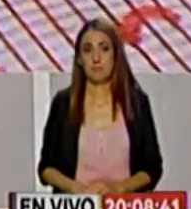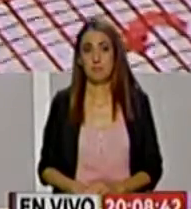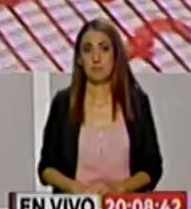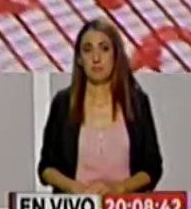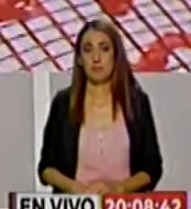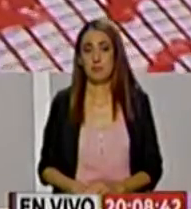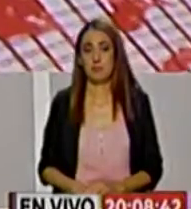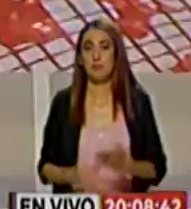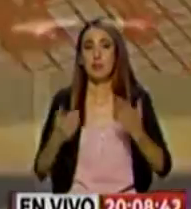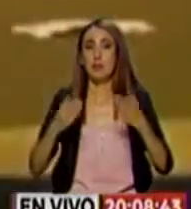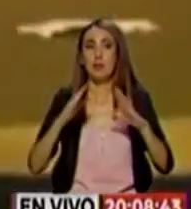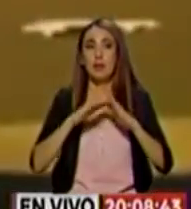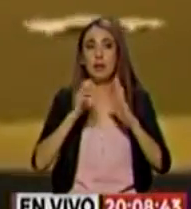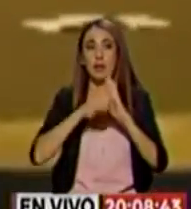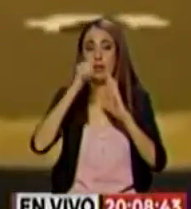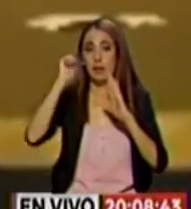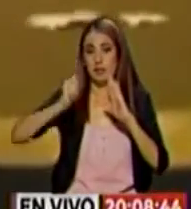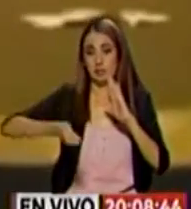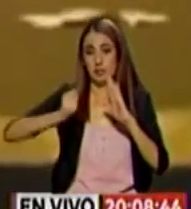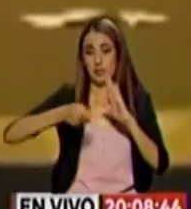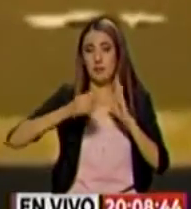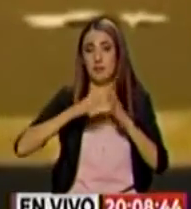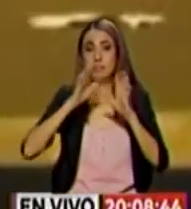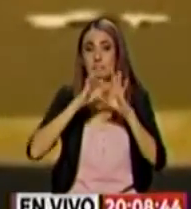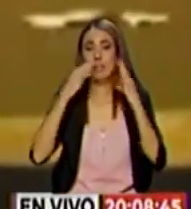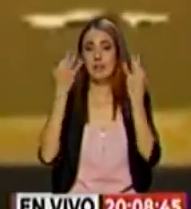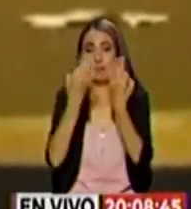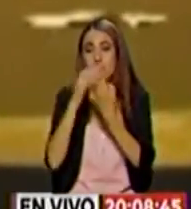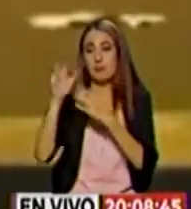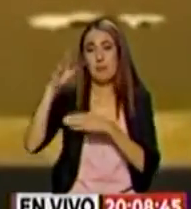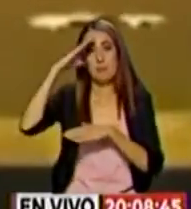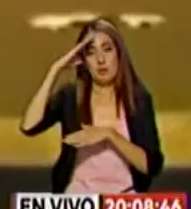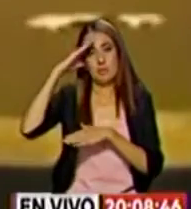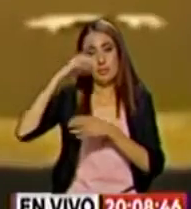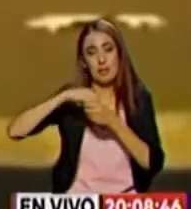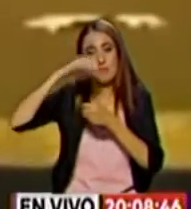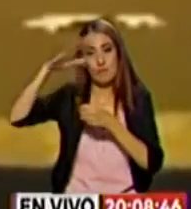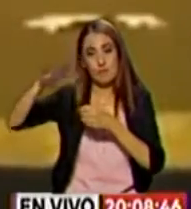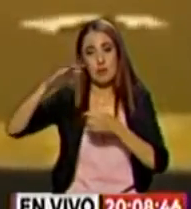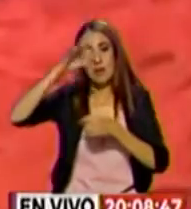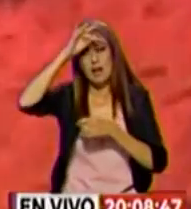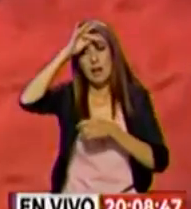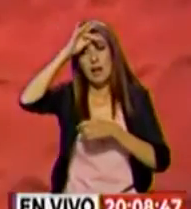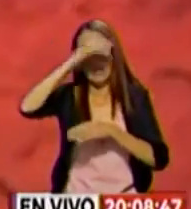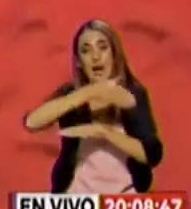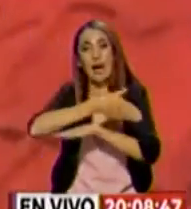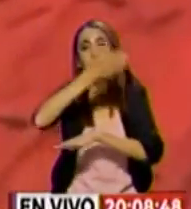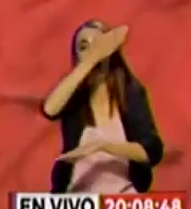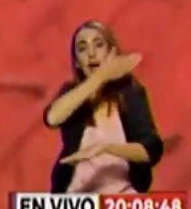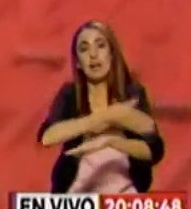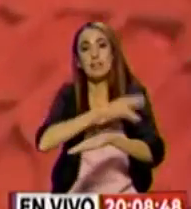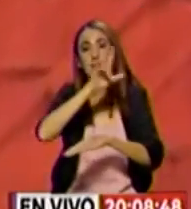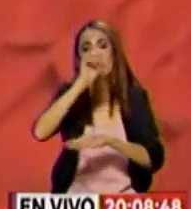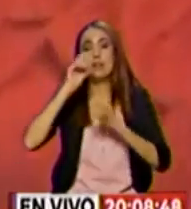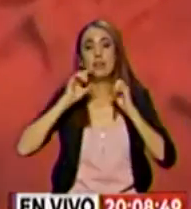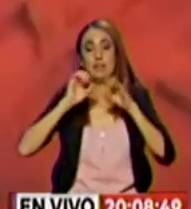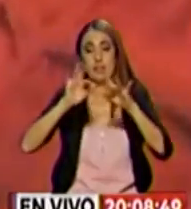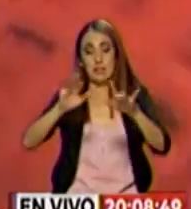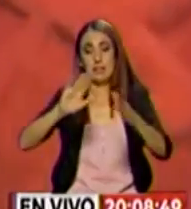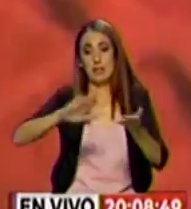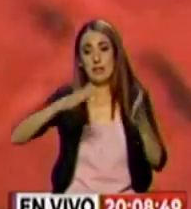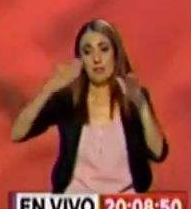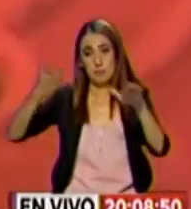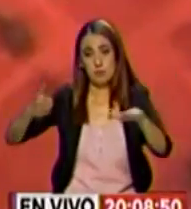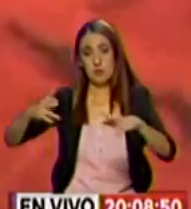Y la defensa de la familia del policía Froilán Jiménez, quien falleció en los exteriores del Hospital de la Policía en Quito el 30 de septiembre de